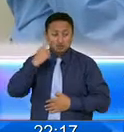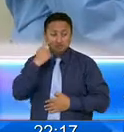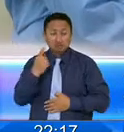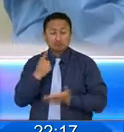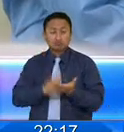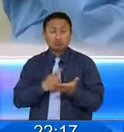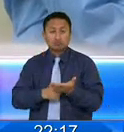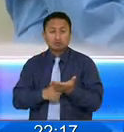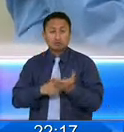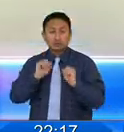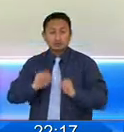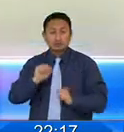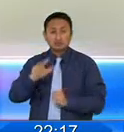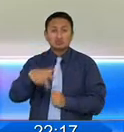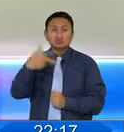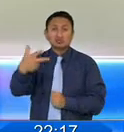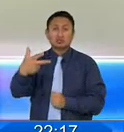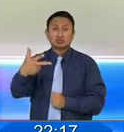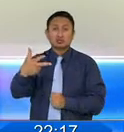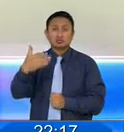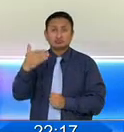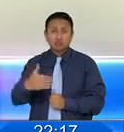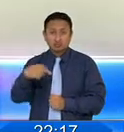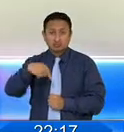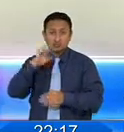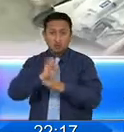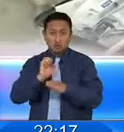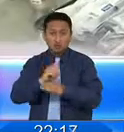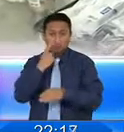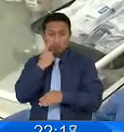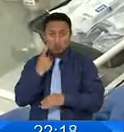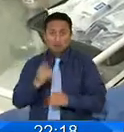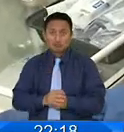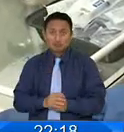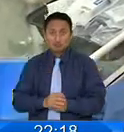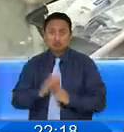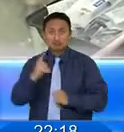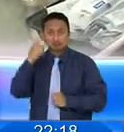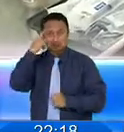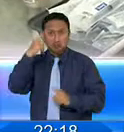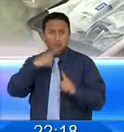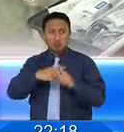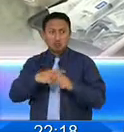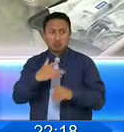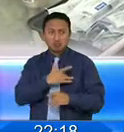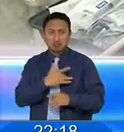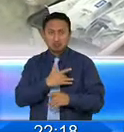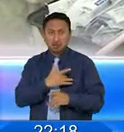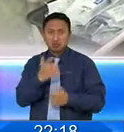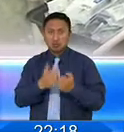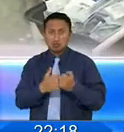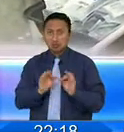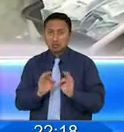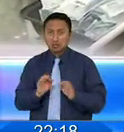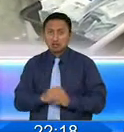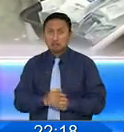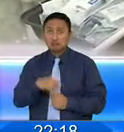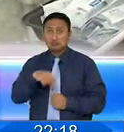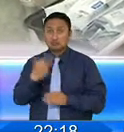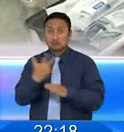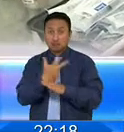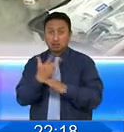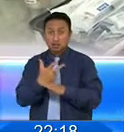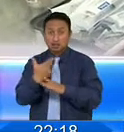clínico de fase 3 que se desarrolla en nuestro país. Muy positivo porque no he tenido ningún problema. Esa es la tercera